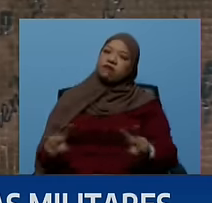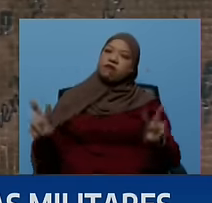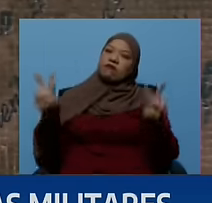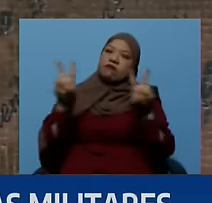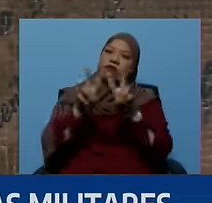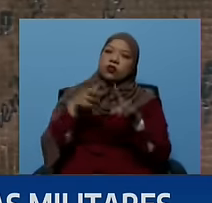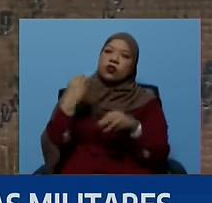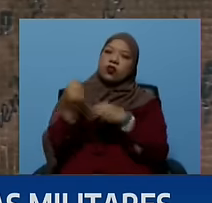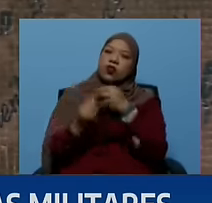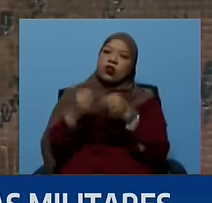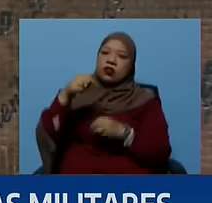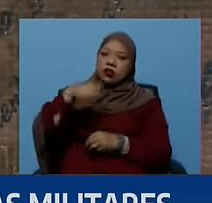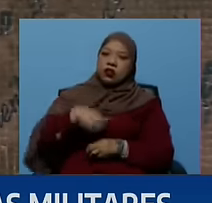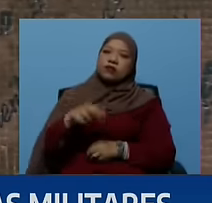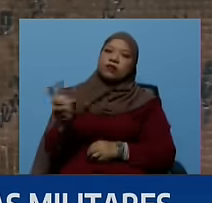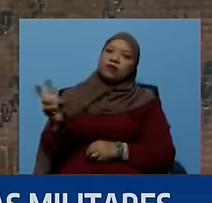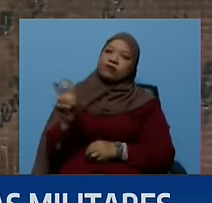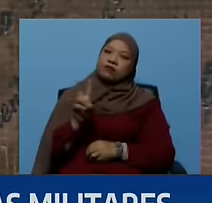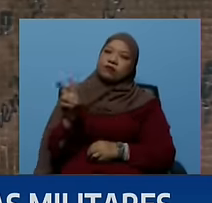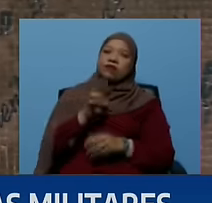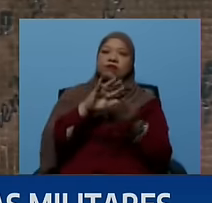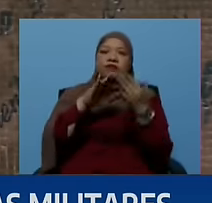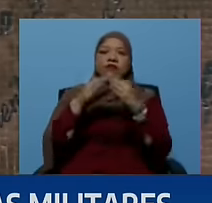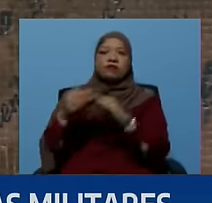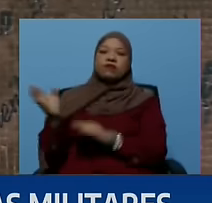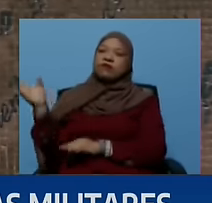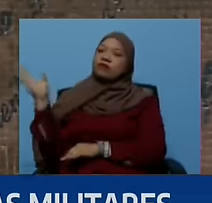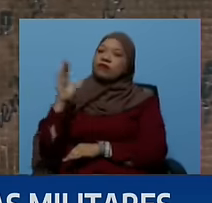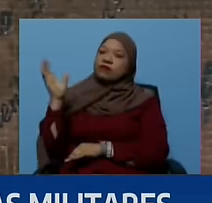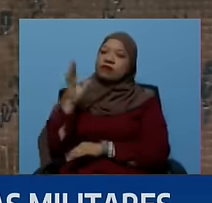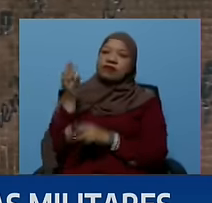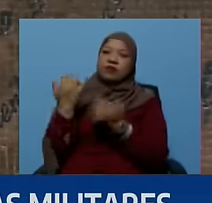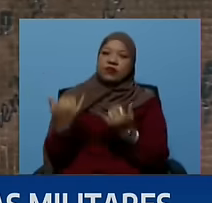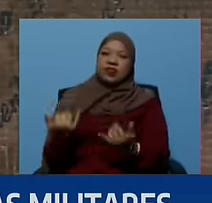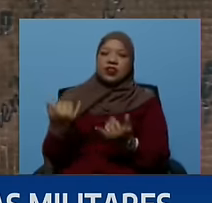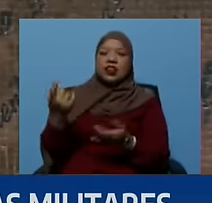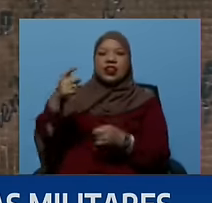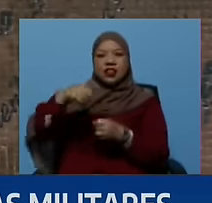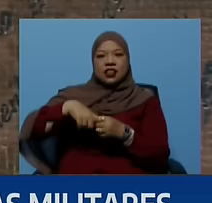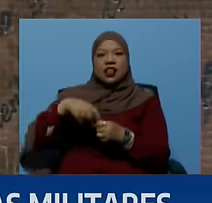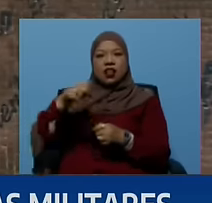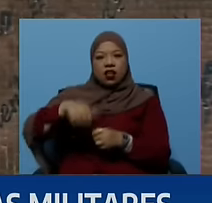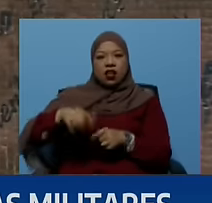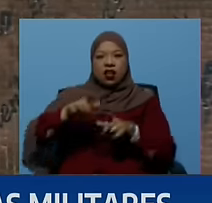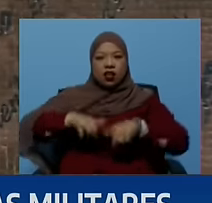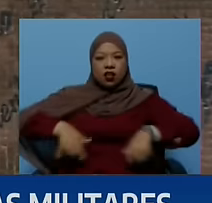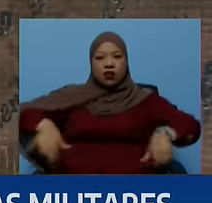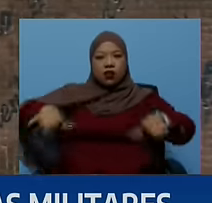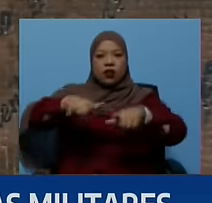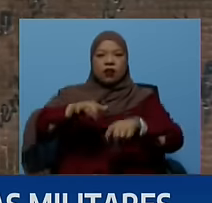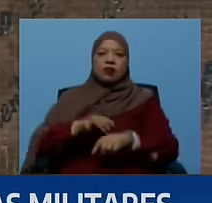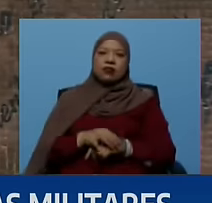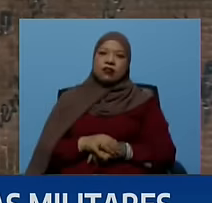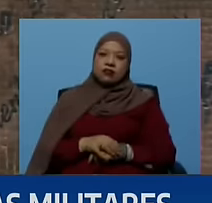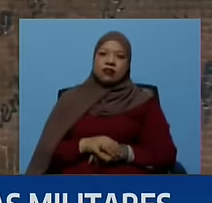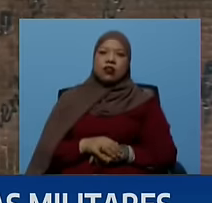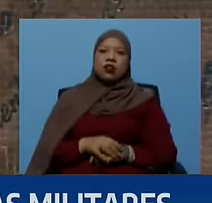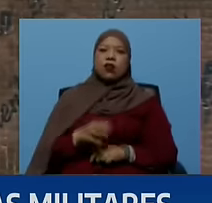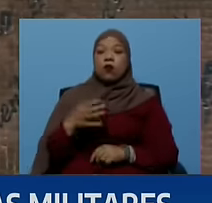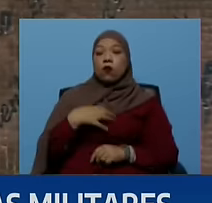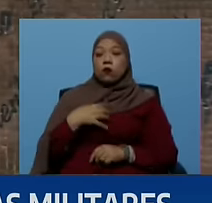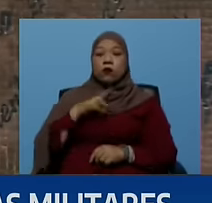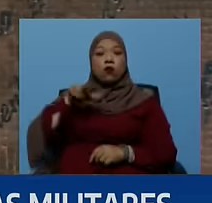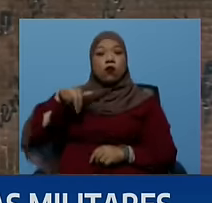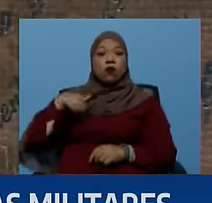se forjaron en los barrios de Caracas aquí mismo en este epicentro por eso es que no pueden